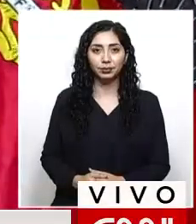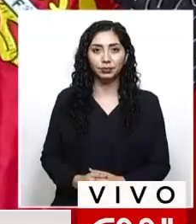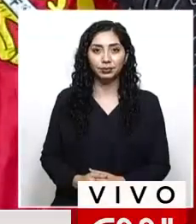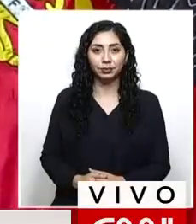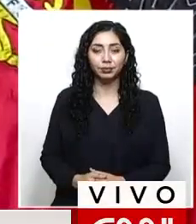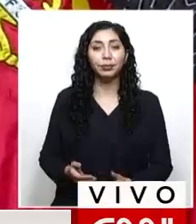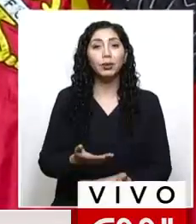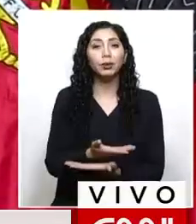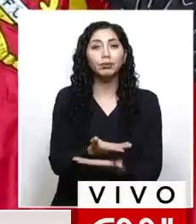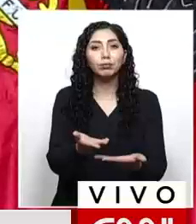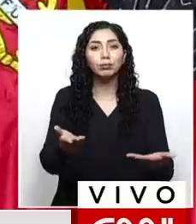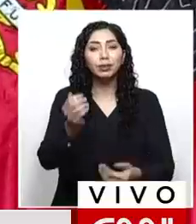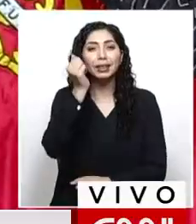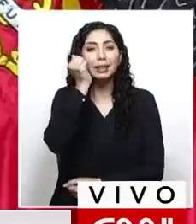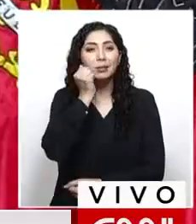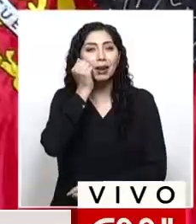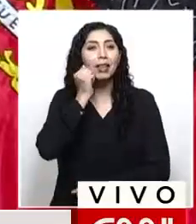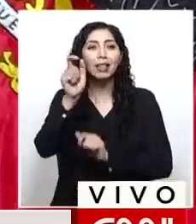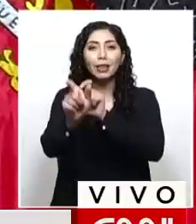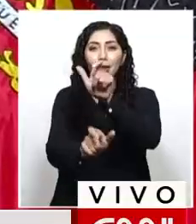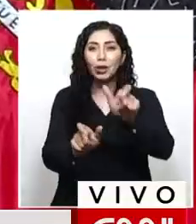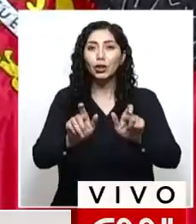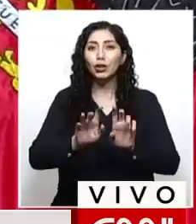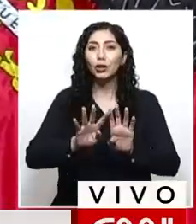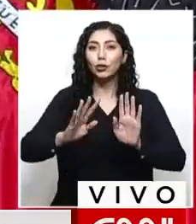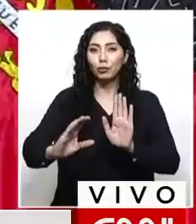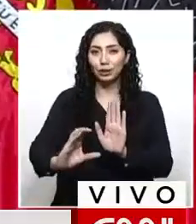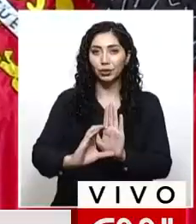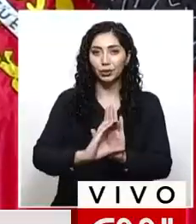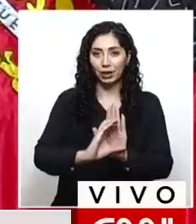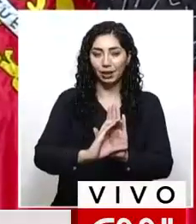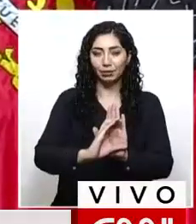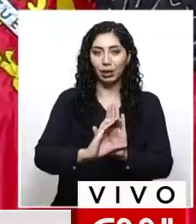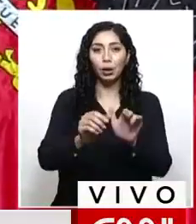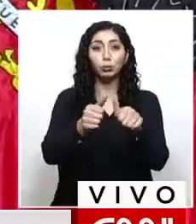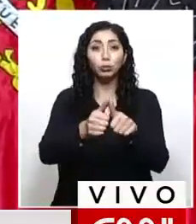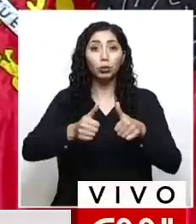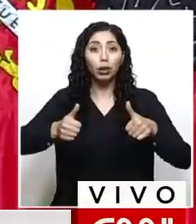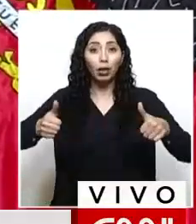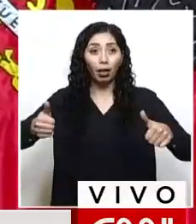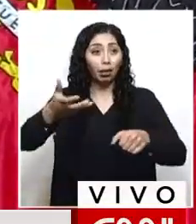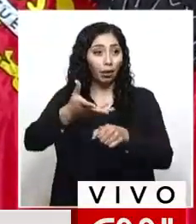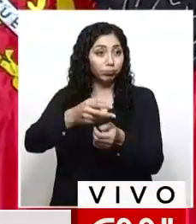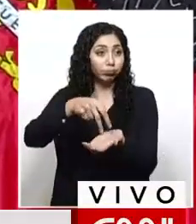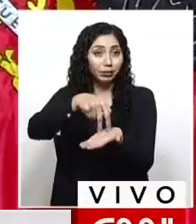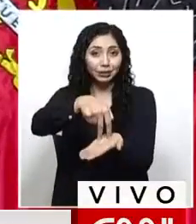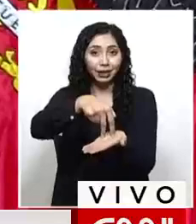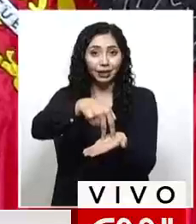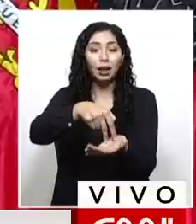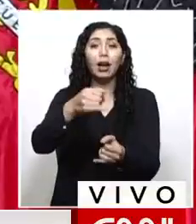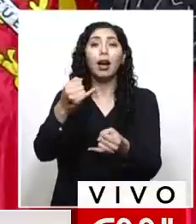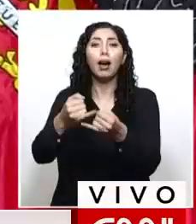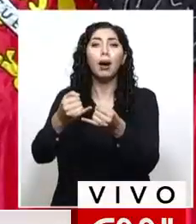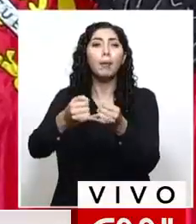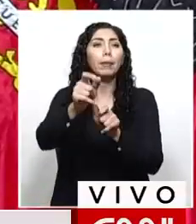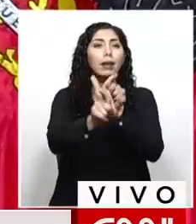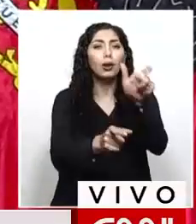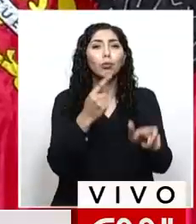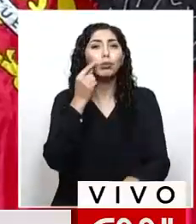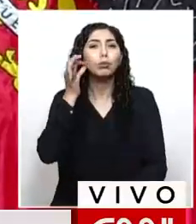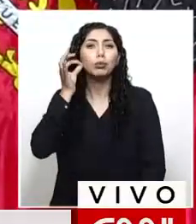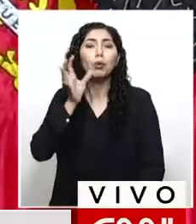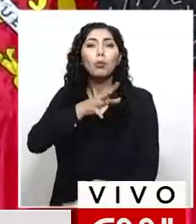Estimadas y estimados convencionales constituyentes, autoridades presentes, amigas y amigos, pueblo de